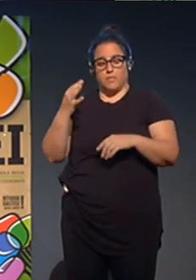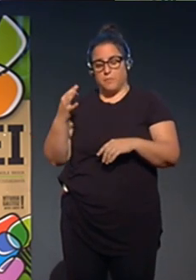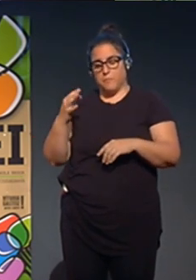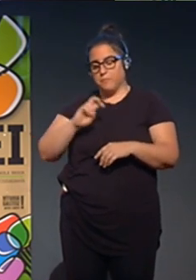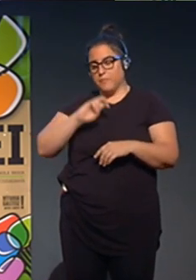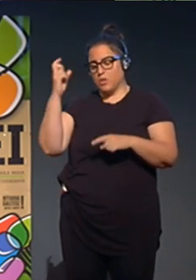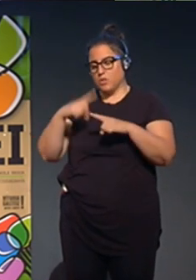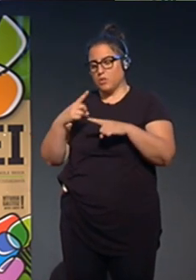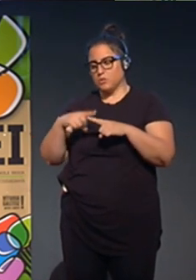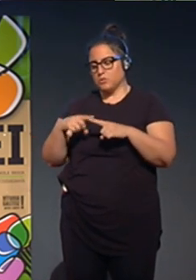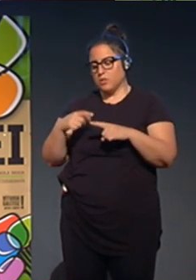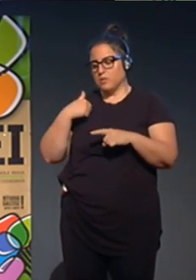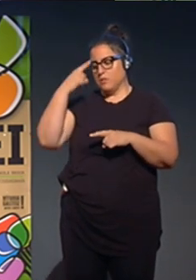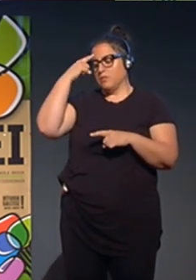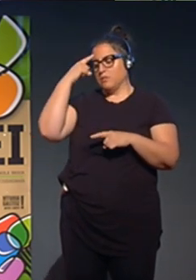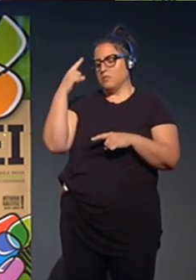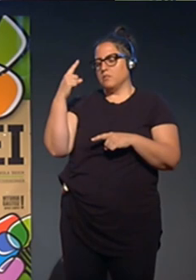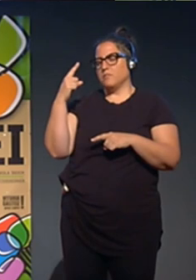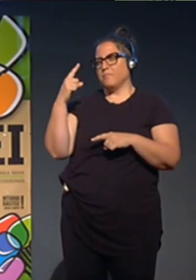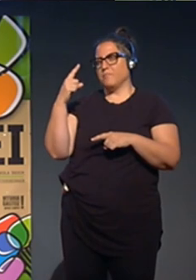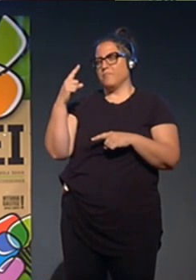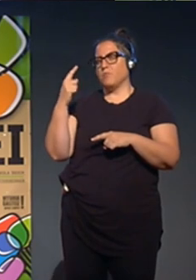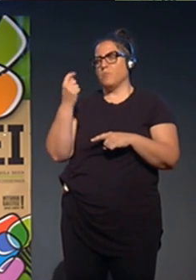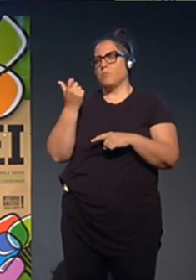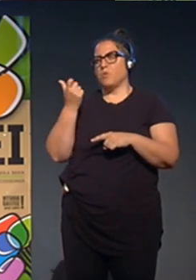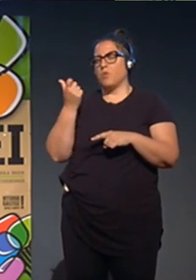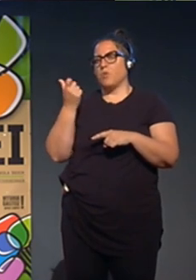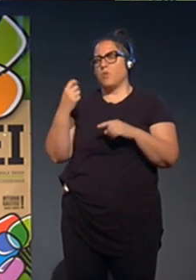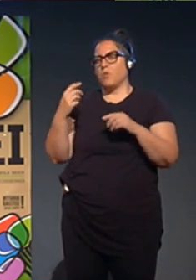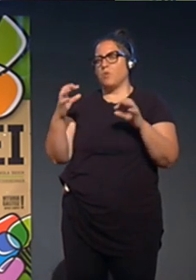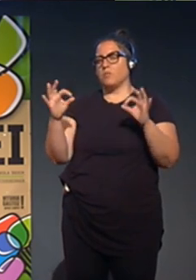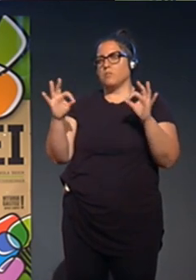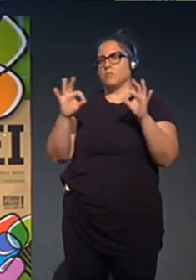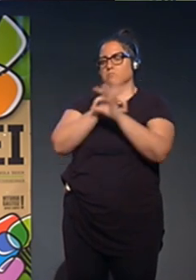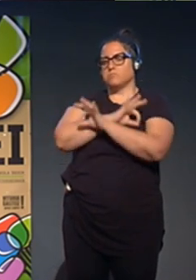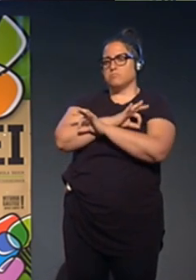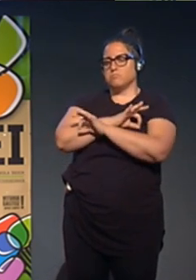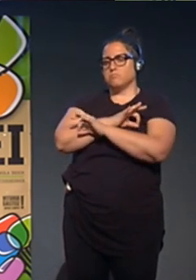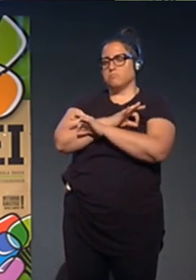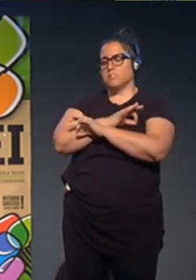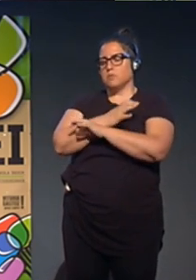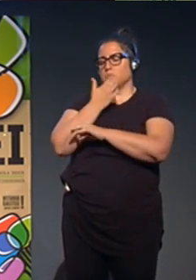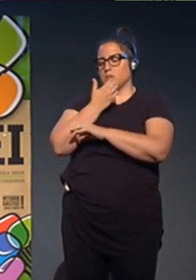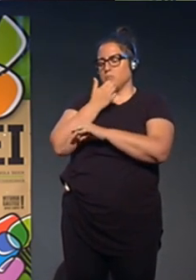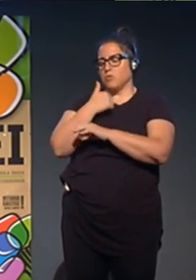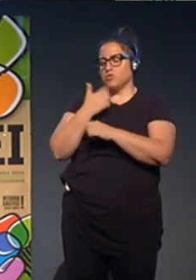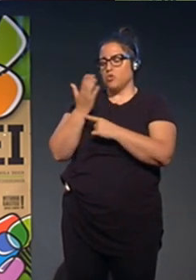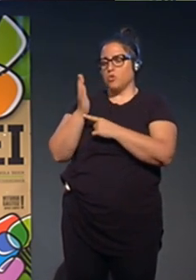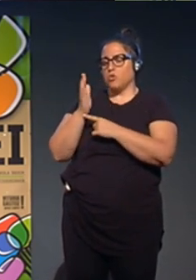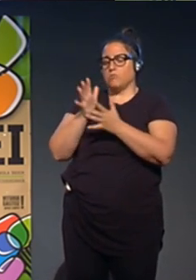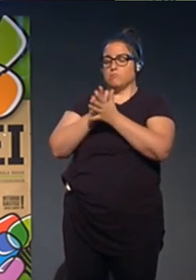momento a través de alguna pregunta he visto que podía parecer una coherencia y una incoherencia el decir si yo estoy